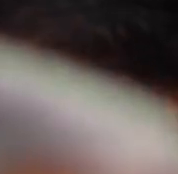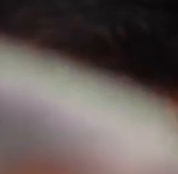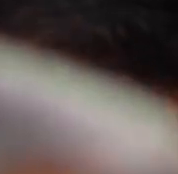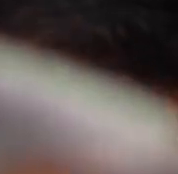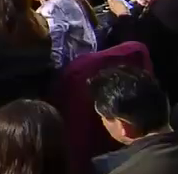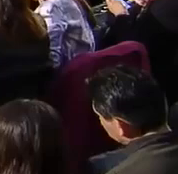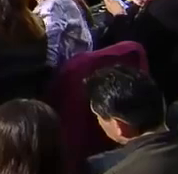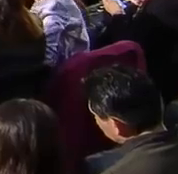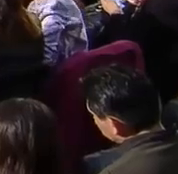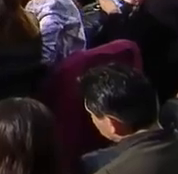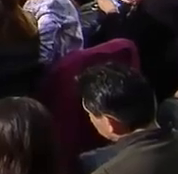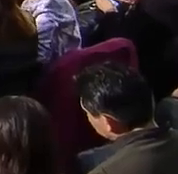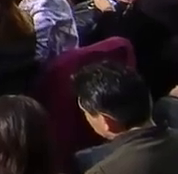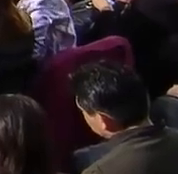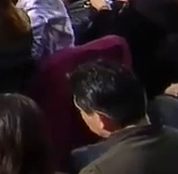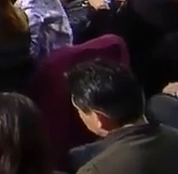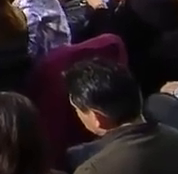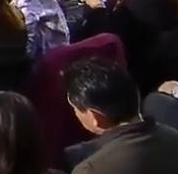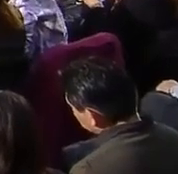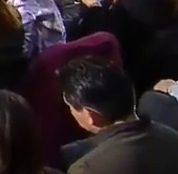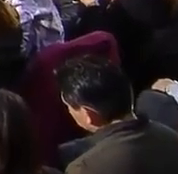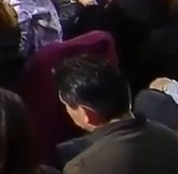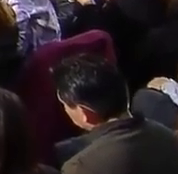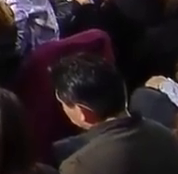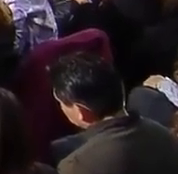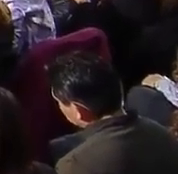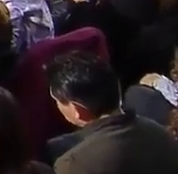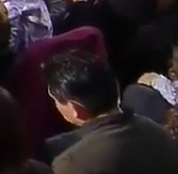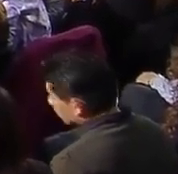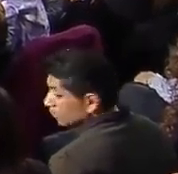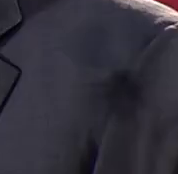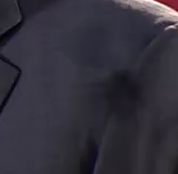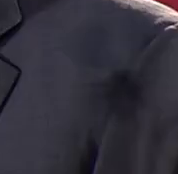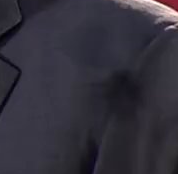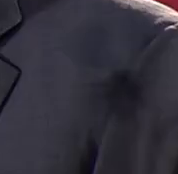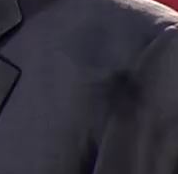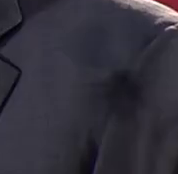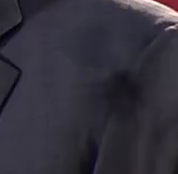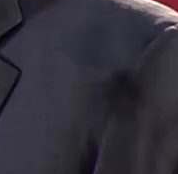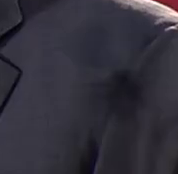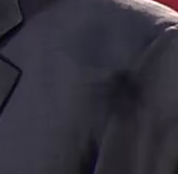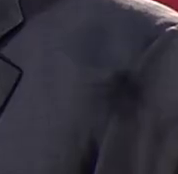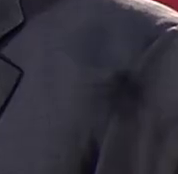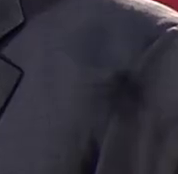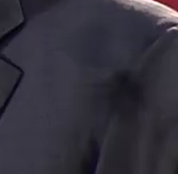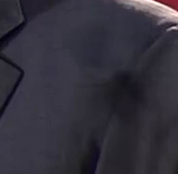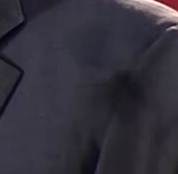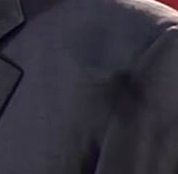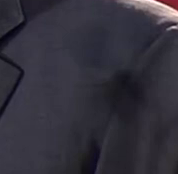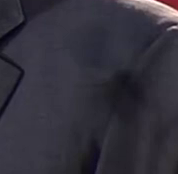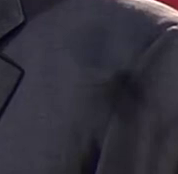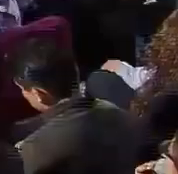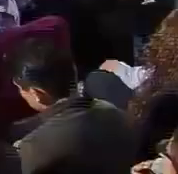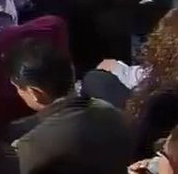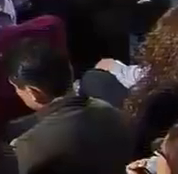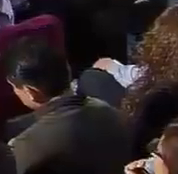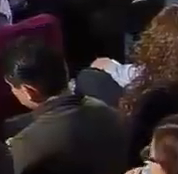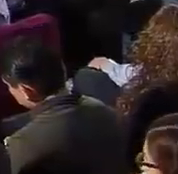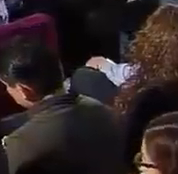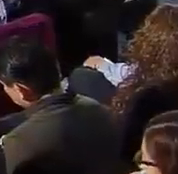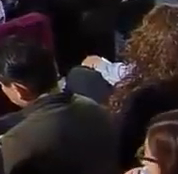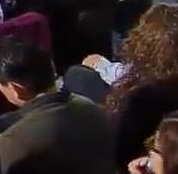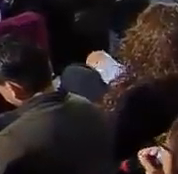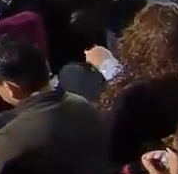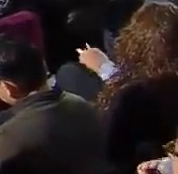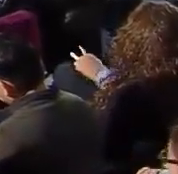podríamos ver en reducción de la deuda que se tiene actualmente en Pemex? ¿Y cuánto en dinero podríamos ya ver la reducción y en